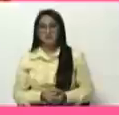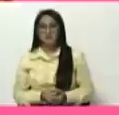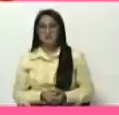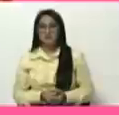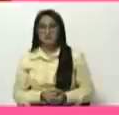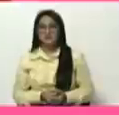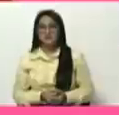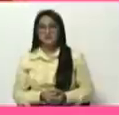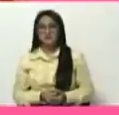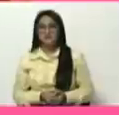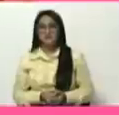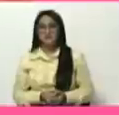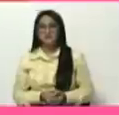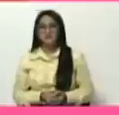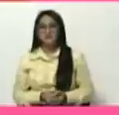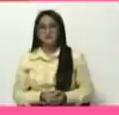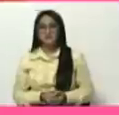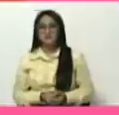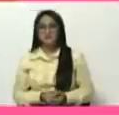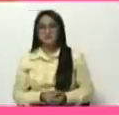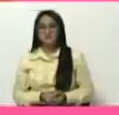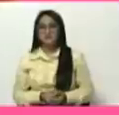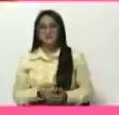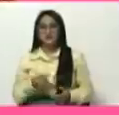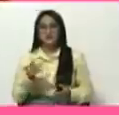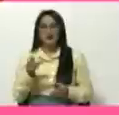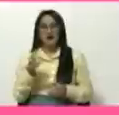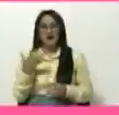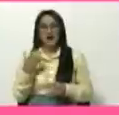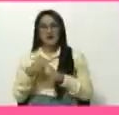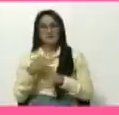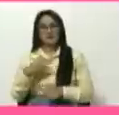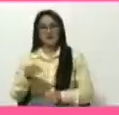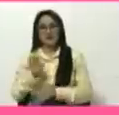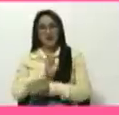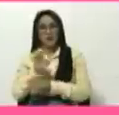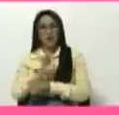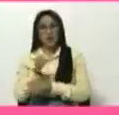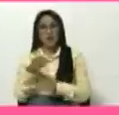A Correa lo inhabilitaron y lo persiguen por el mundo.